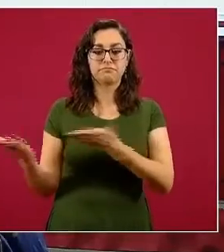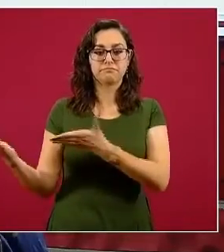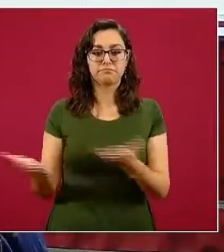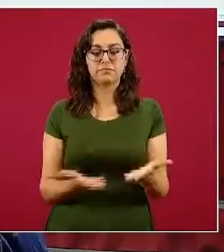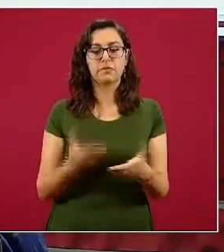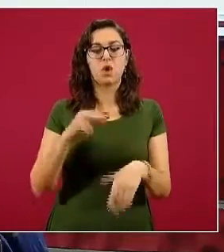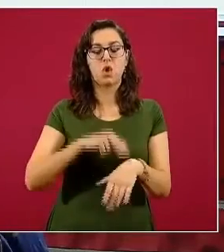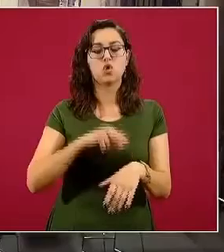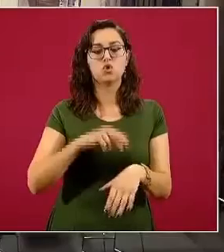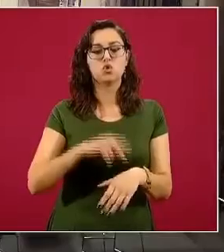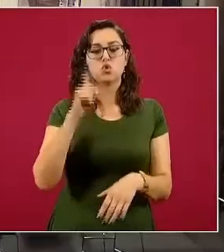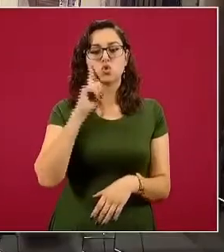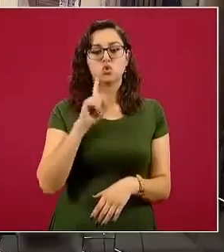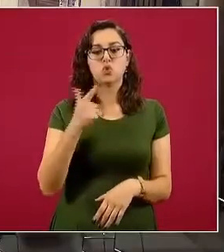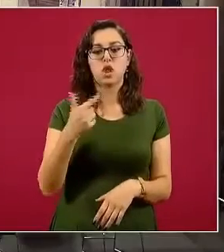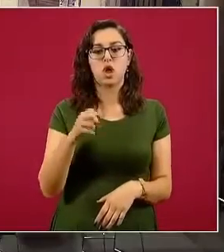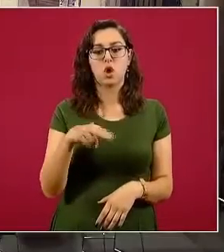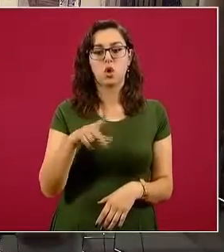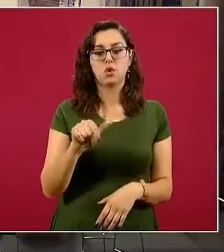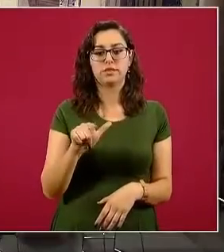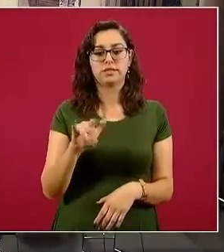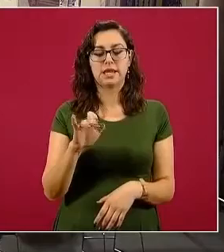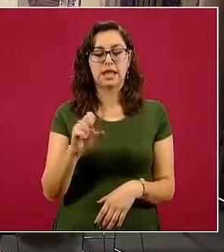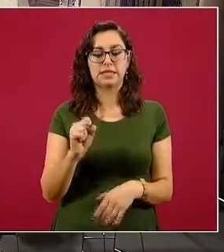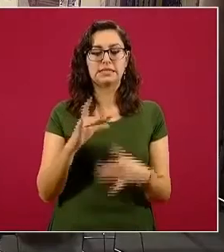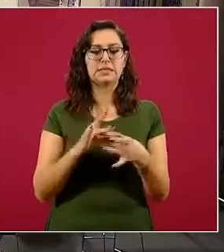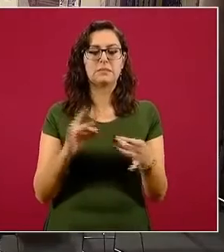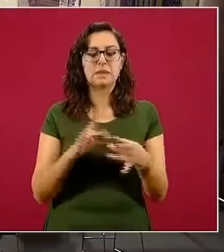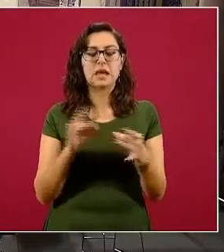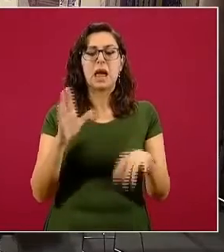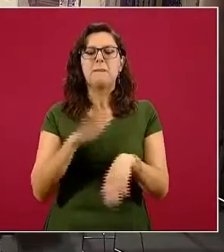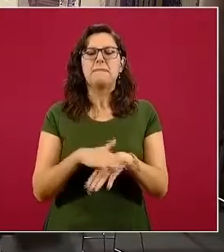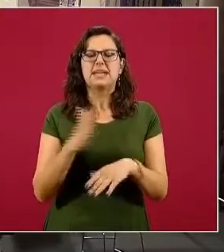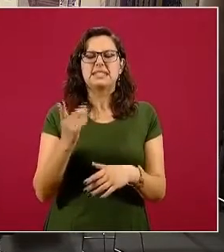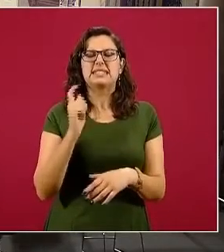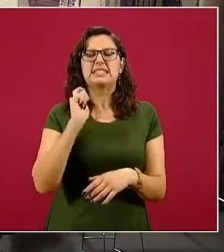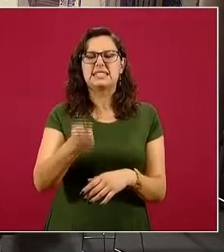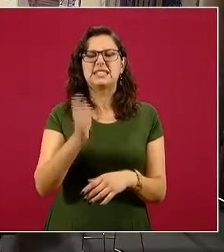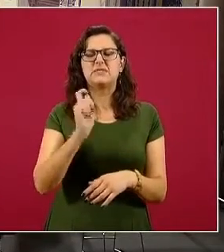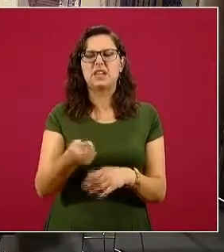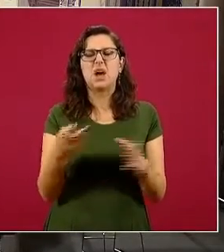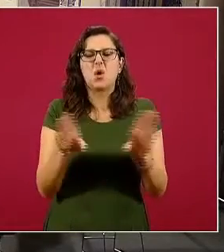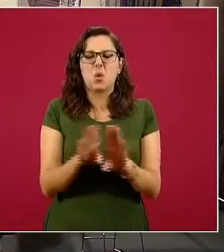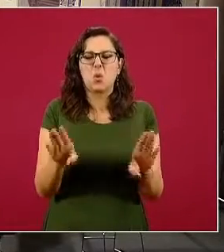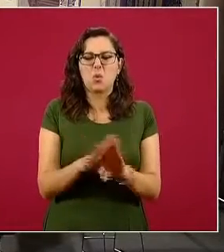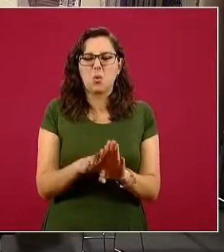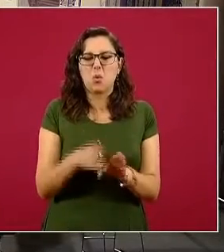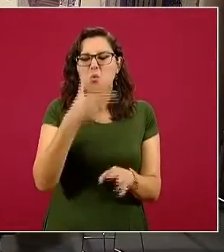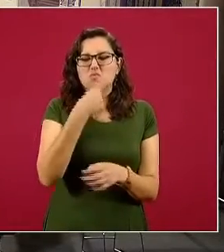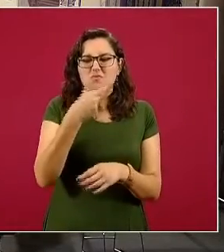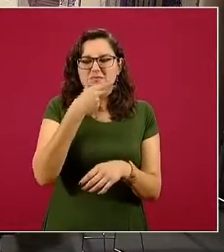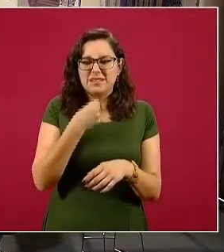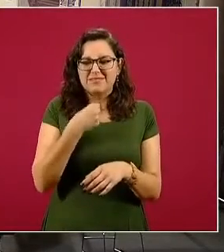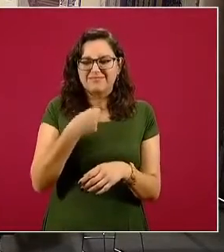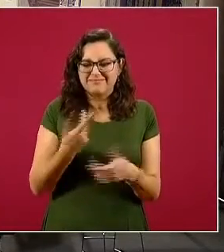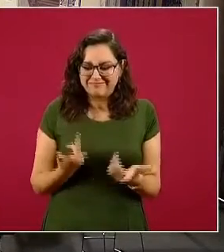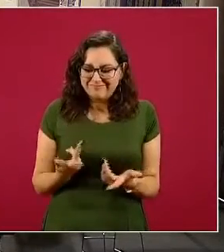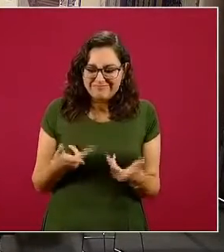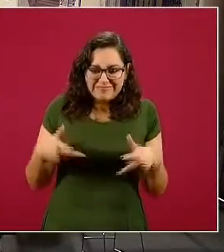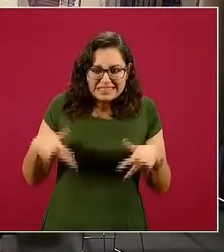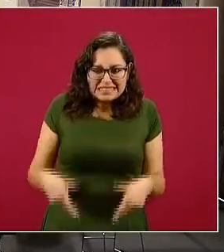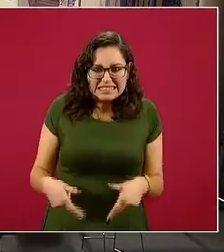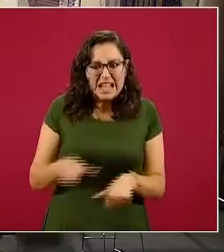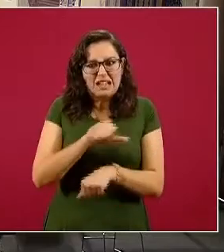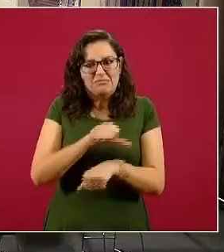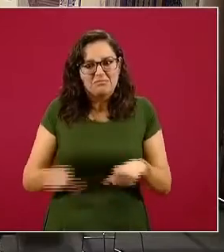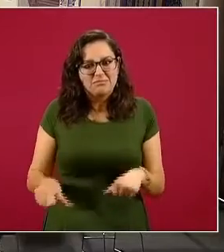doctora González, que nos va a contar más sobre la práctica de las vasectomías y de su experiencia en los servicios de salud de la Ciudad